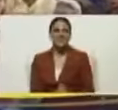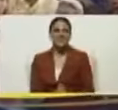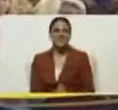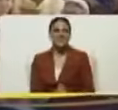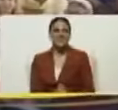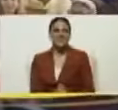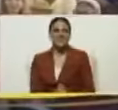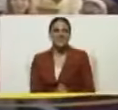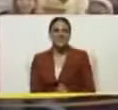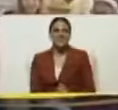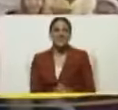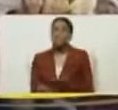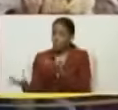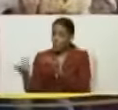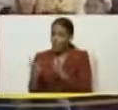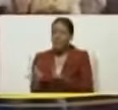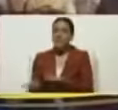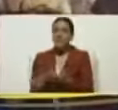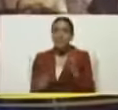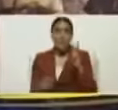Dale, el Wilmer José.